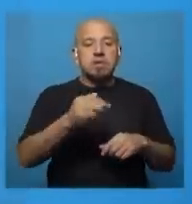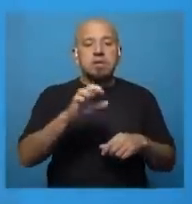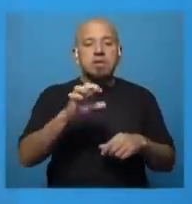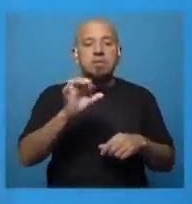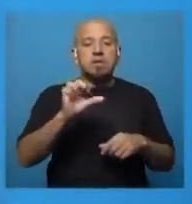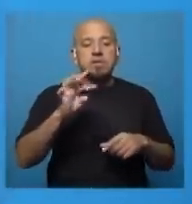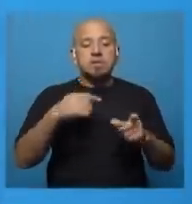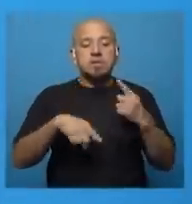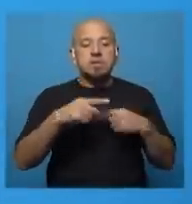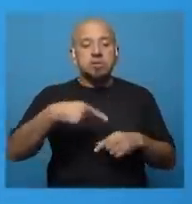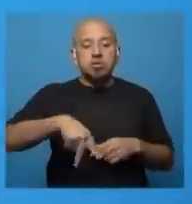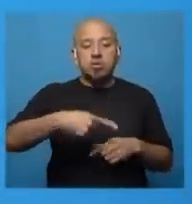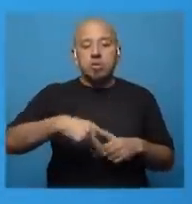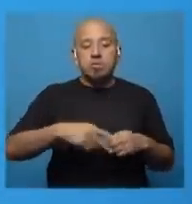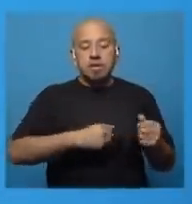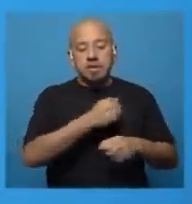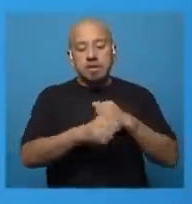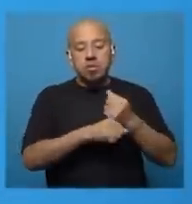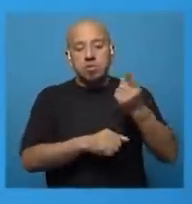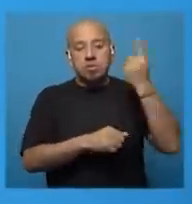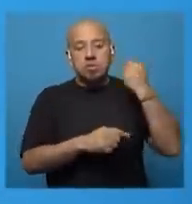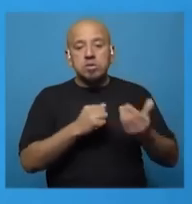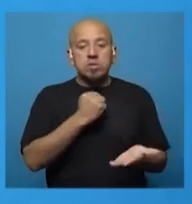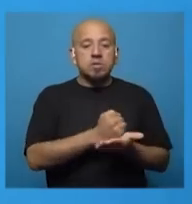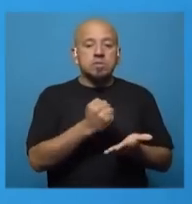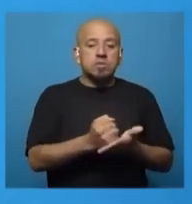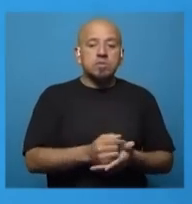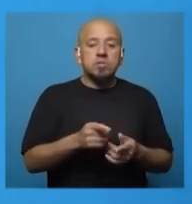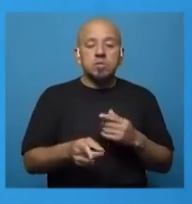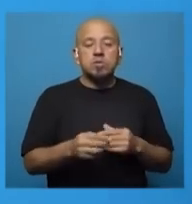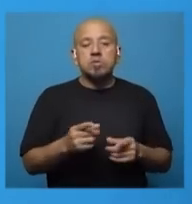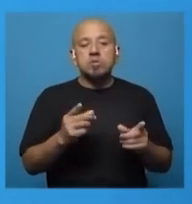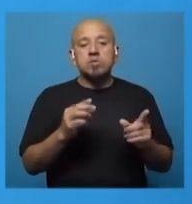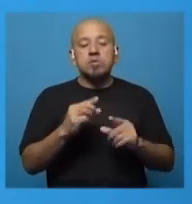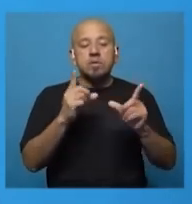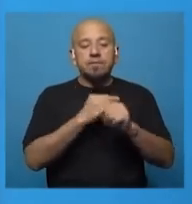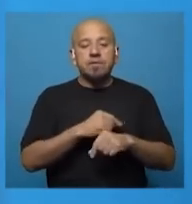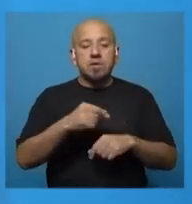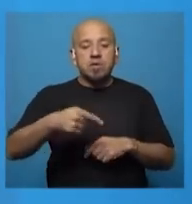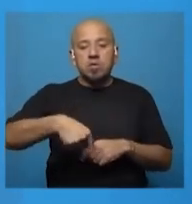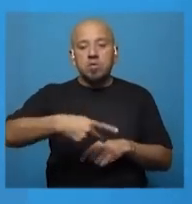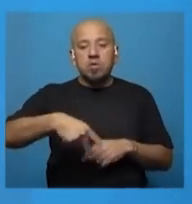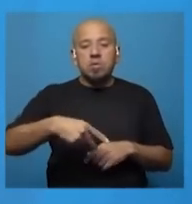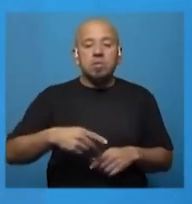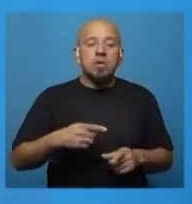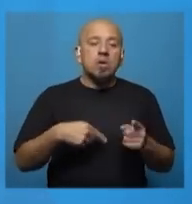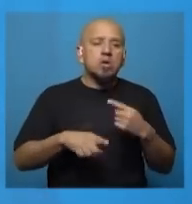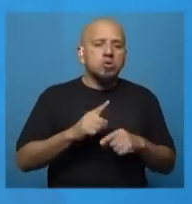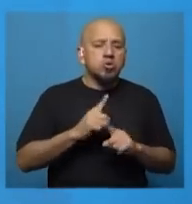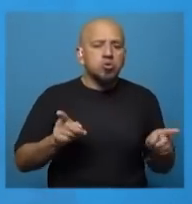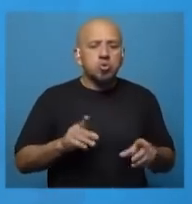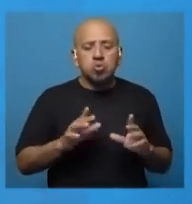primeros días de noviembre del año pasado Recuerden que el pasaporte se termina dando a fines de noviembre no solamente